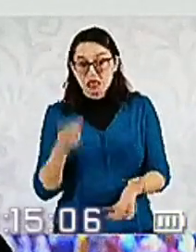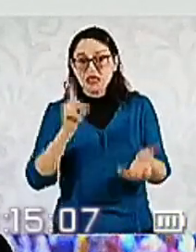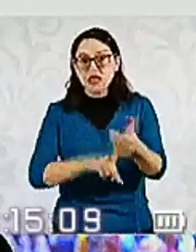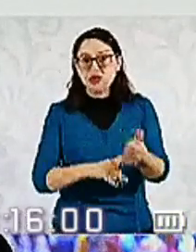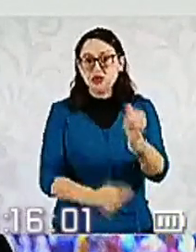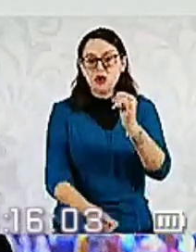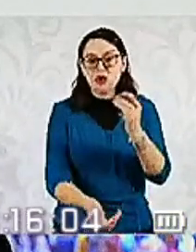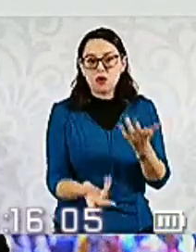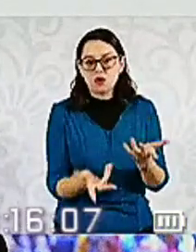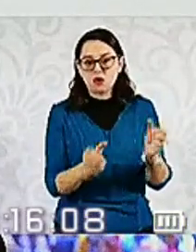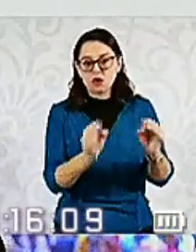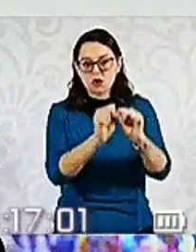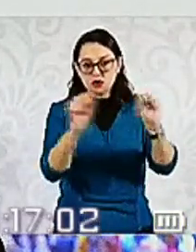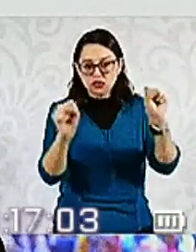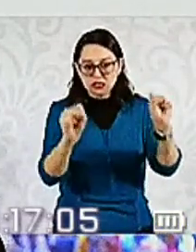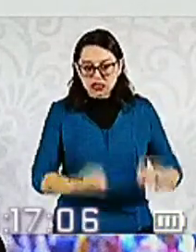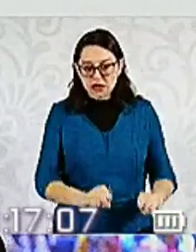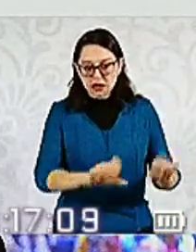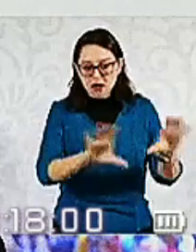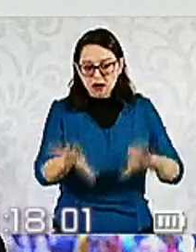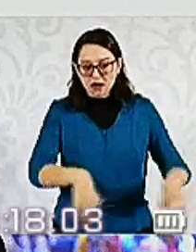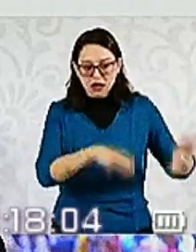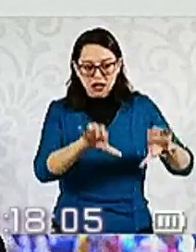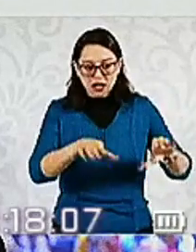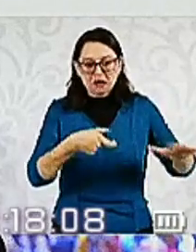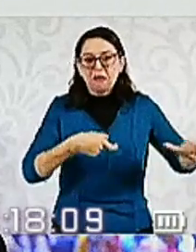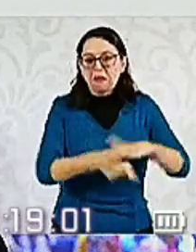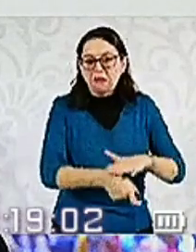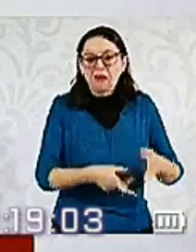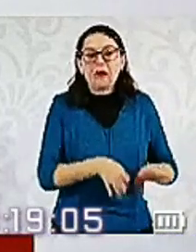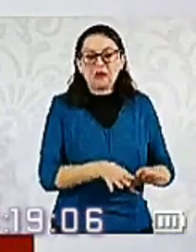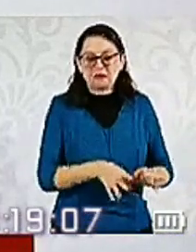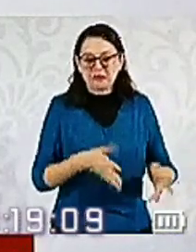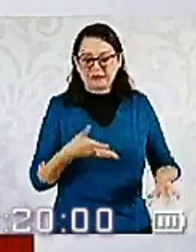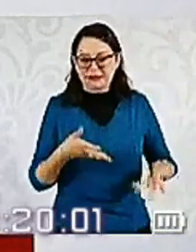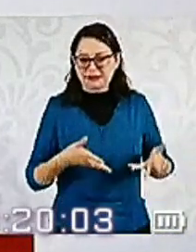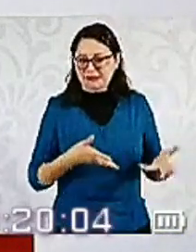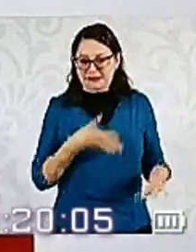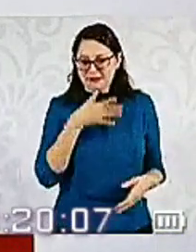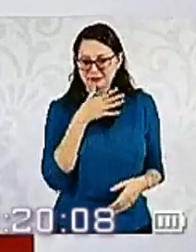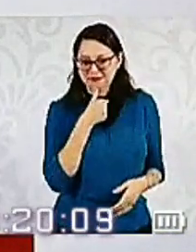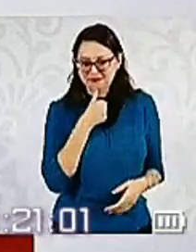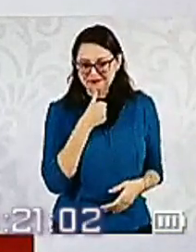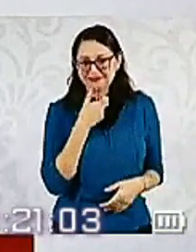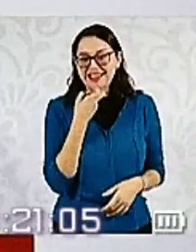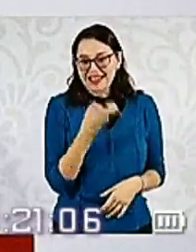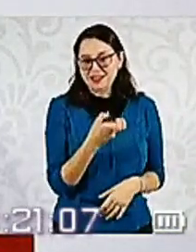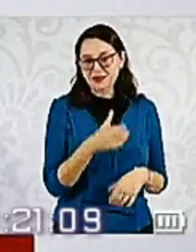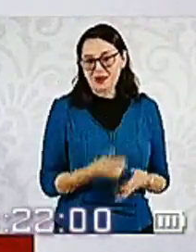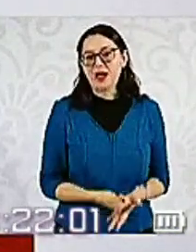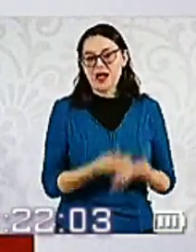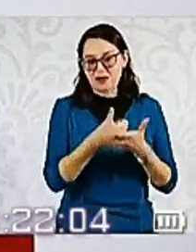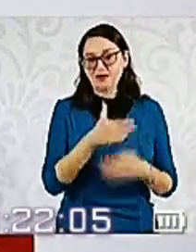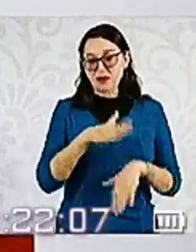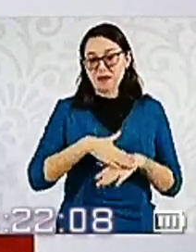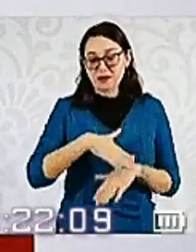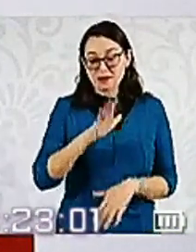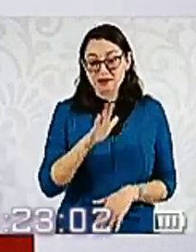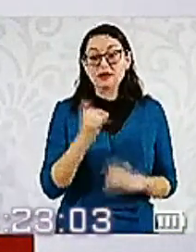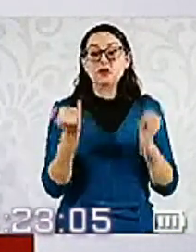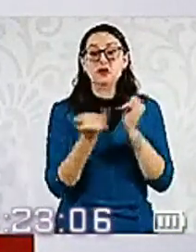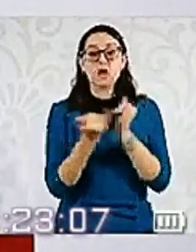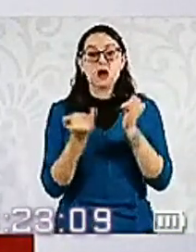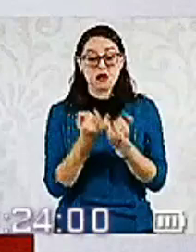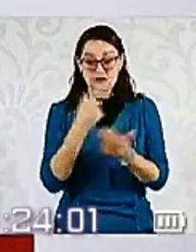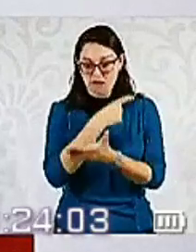discrecionalidad. Consolidar las compras públicas también, trabajar en transparencia proactiva, que es